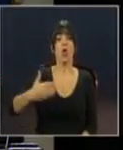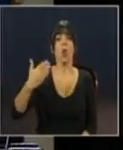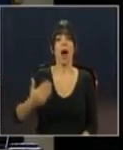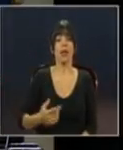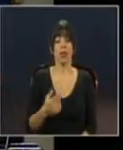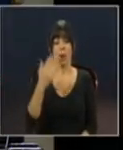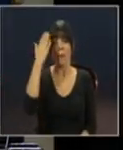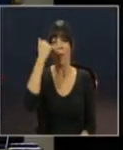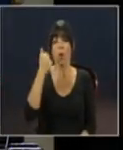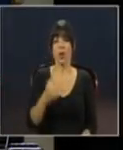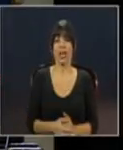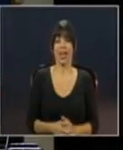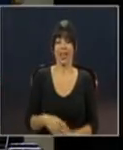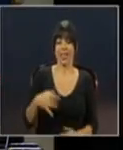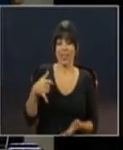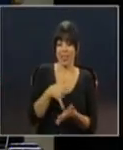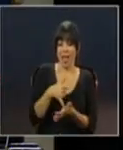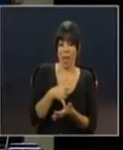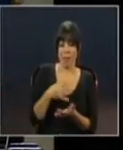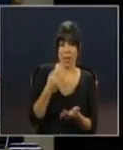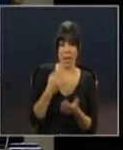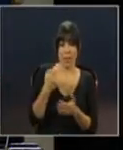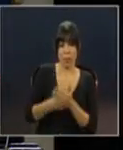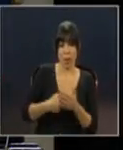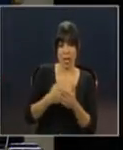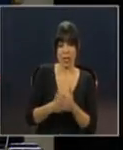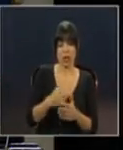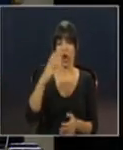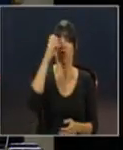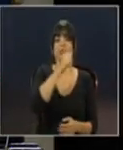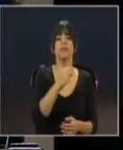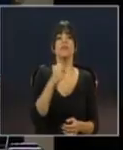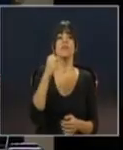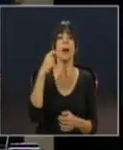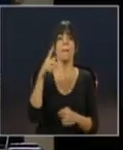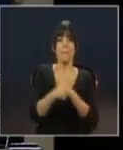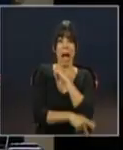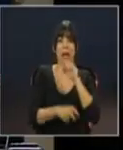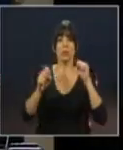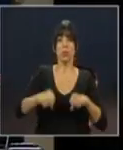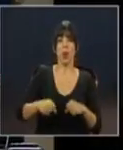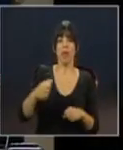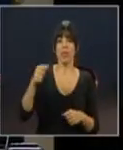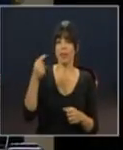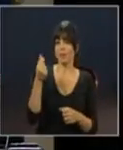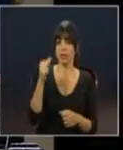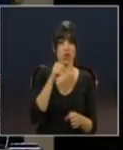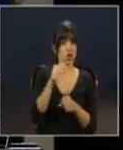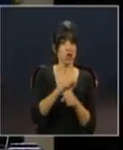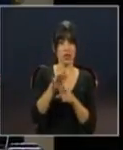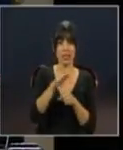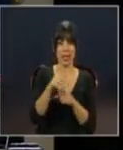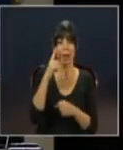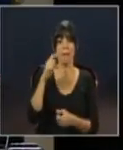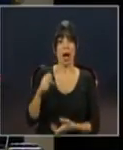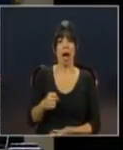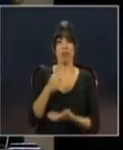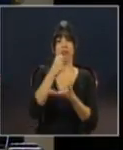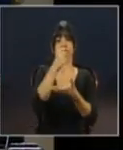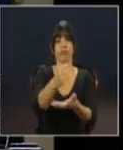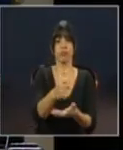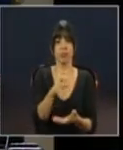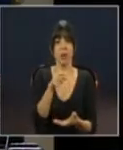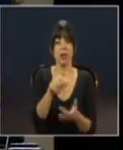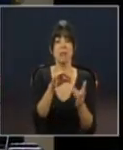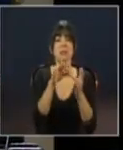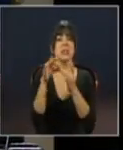la debilidad del fisco, constatamos que el país podría quedarse sin recursos suficientes para invertir en el desarrollo de su principal